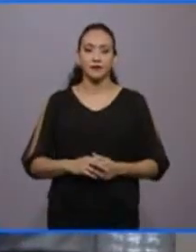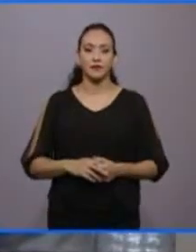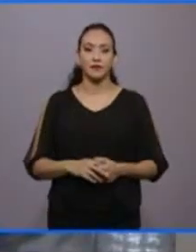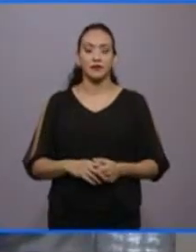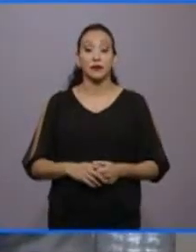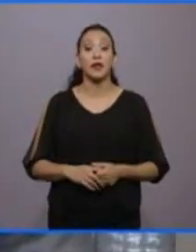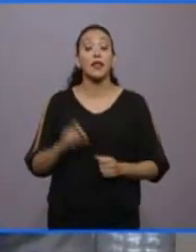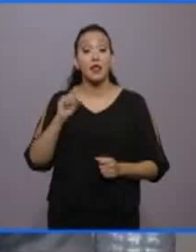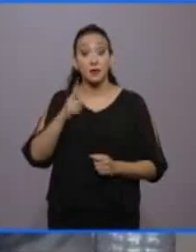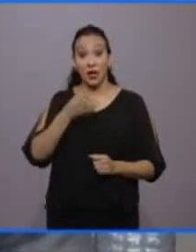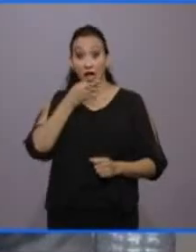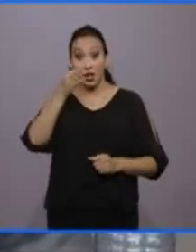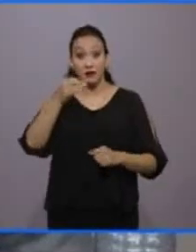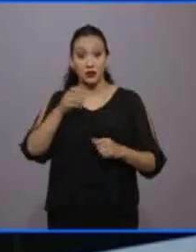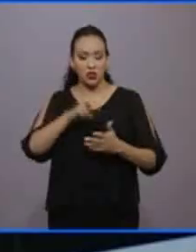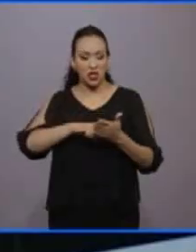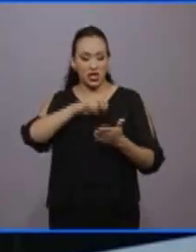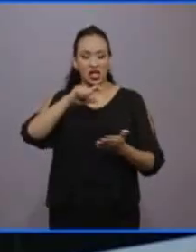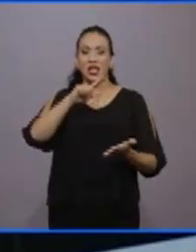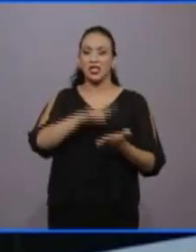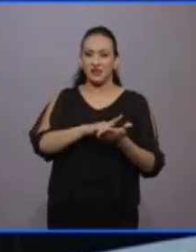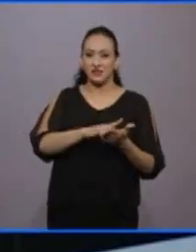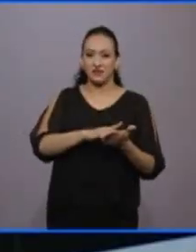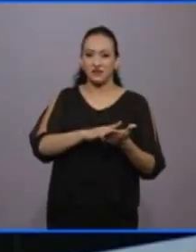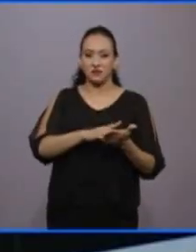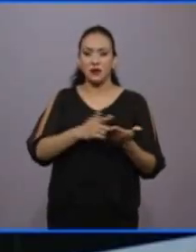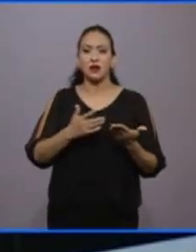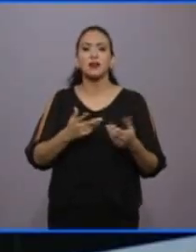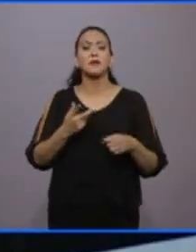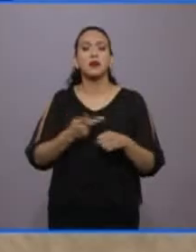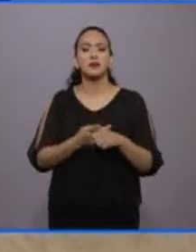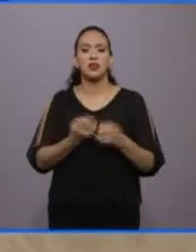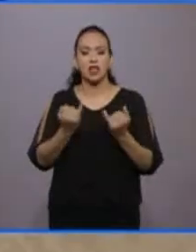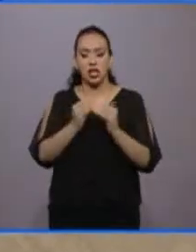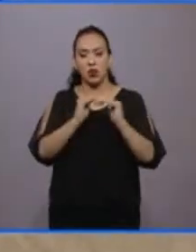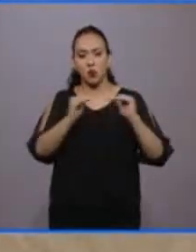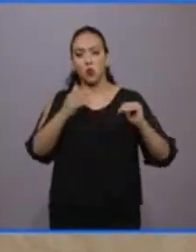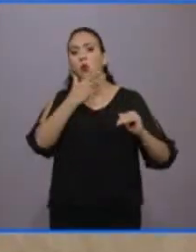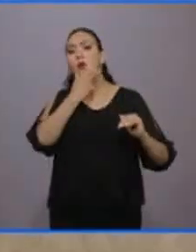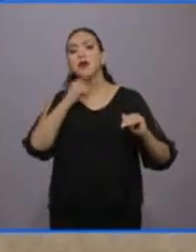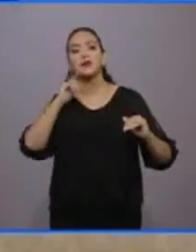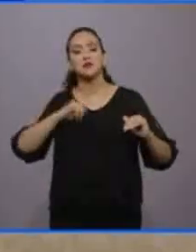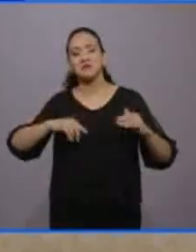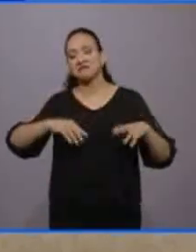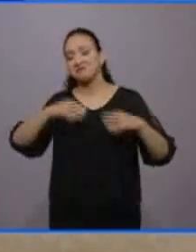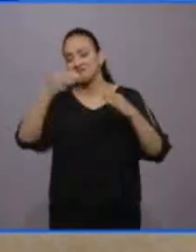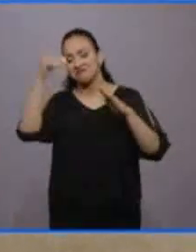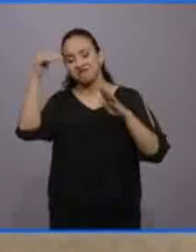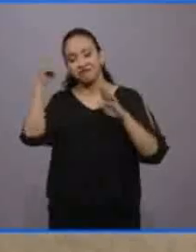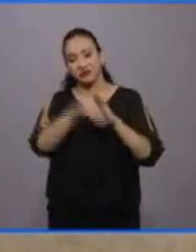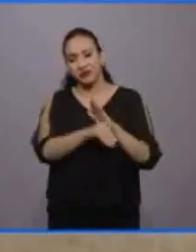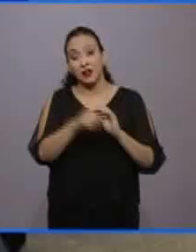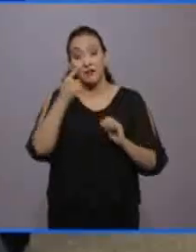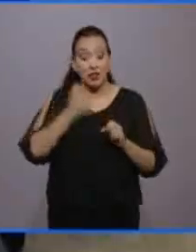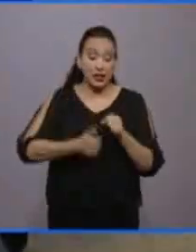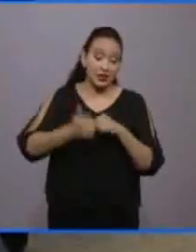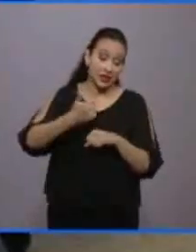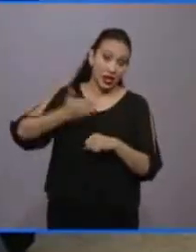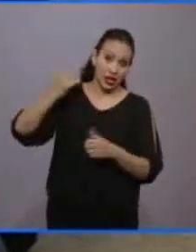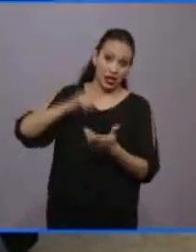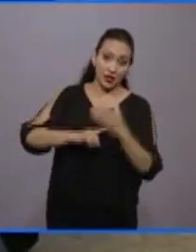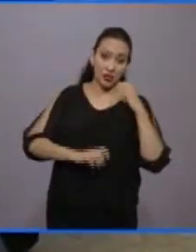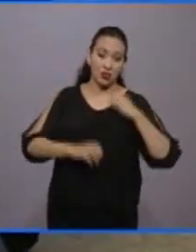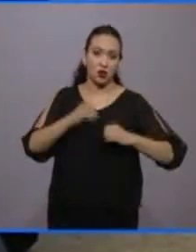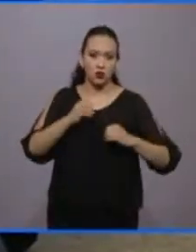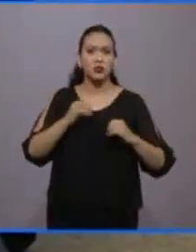Además, advirtió que la reforma judicial echó abajo la paridad de género que se había comenzado a construir en los últimos años en el Poder